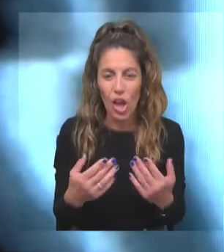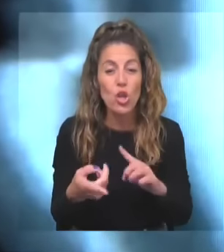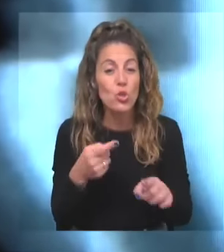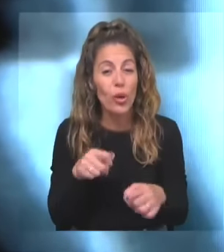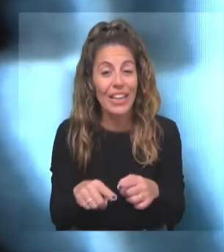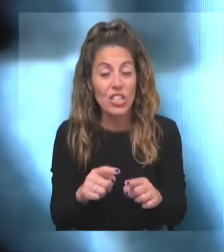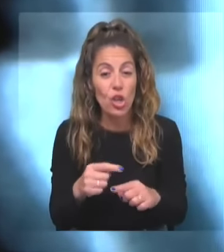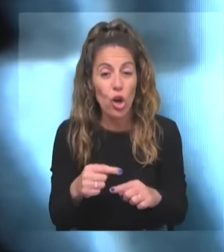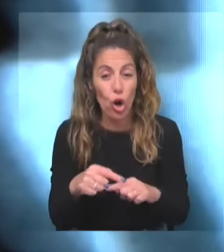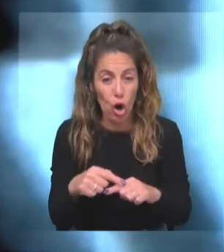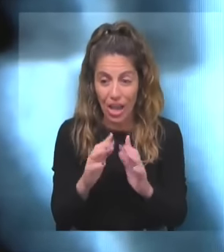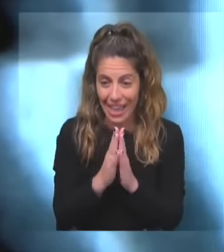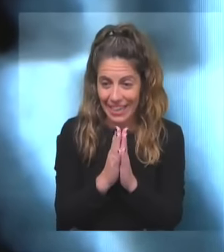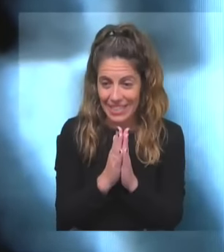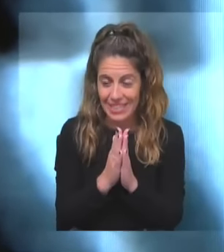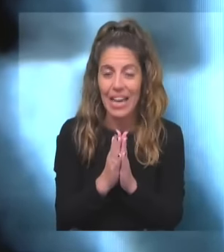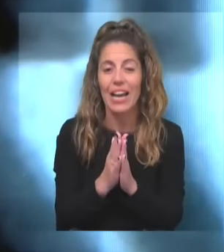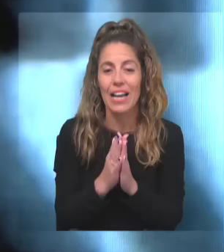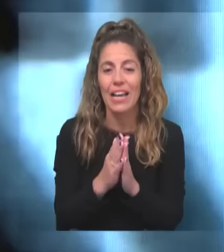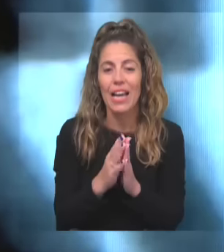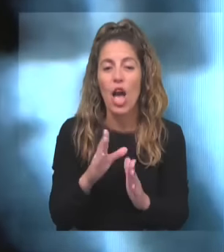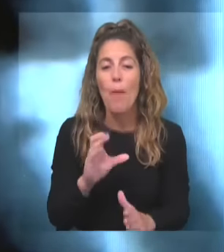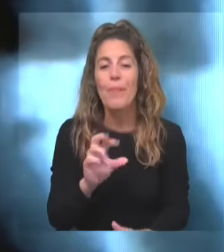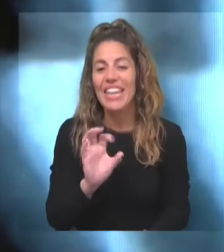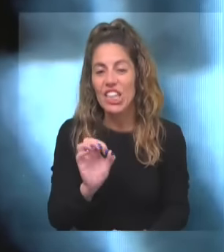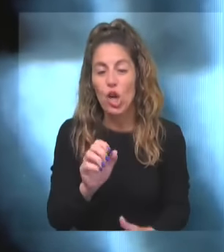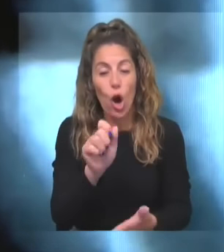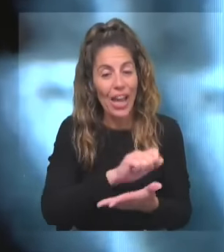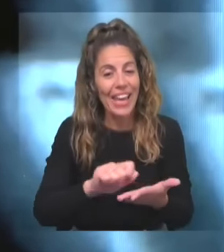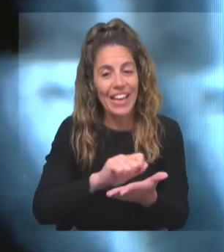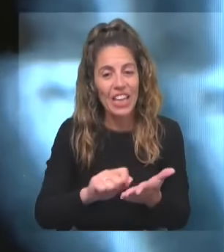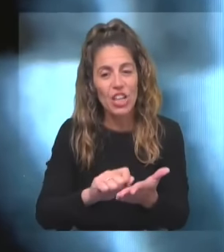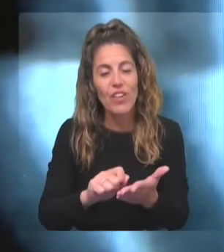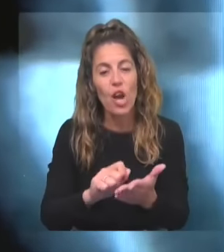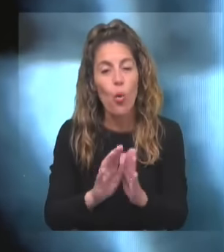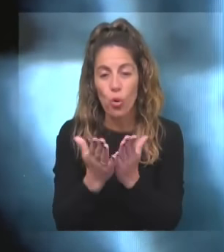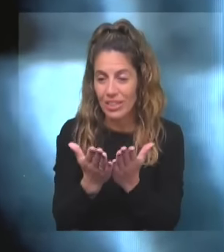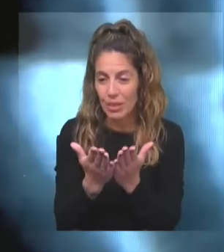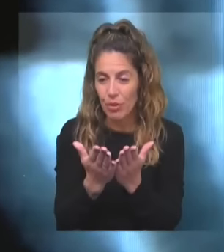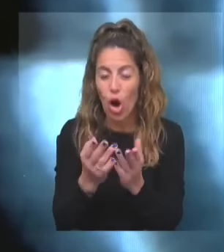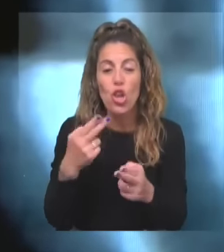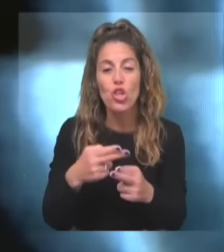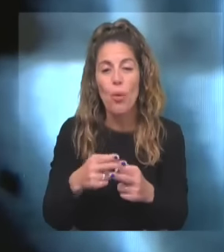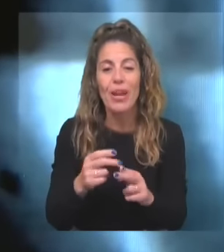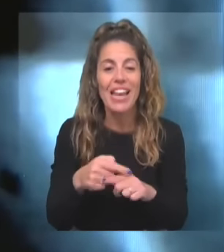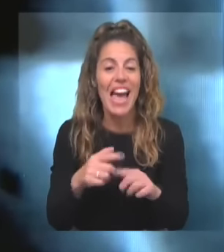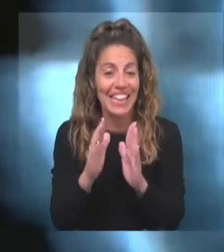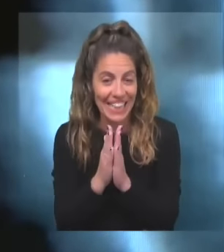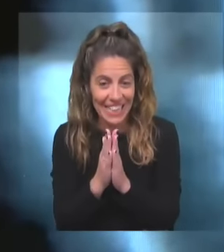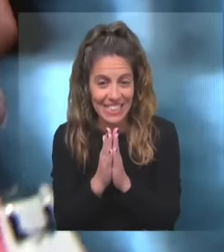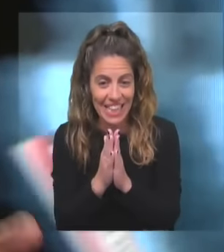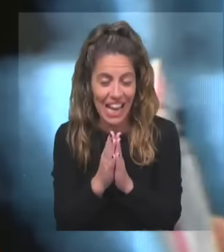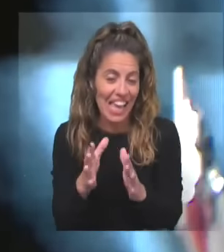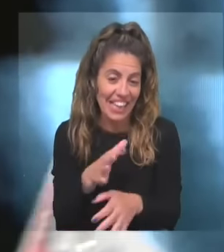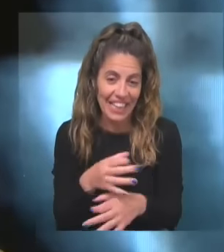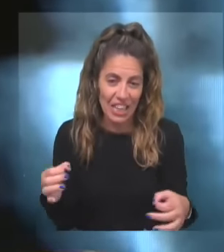con la Iglesia. Perico escribe un libro, La Iglesia Increíble. Todo esto mirado desde una relación de amistad de un ateo sí,